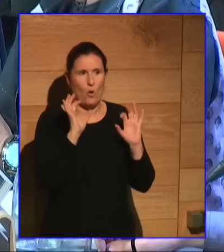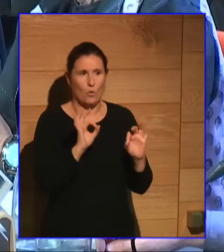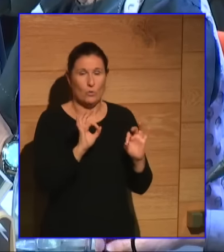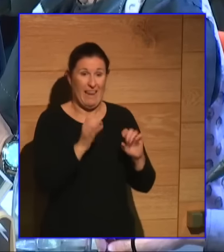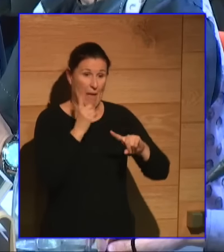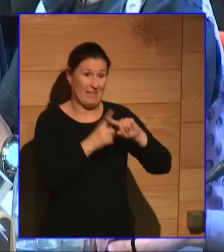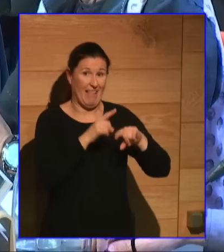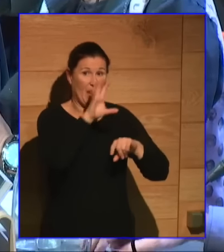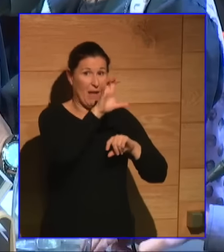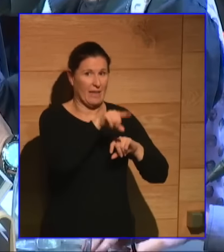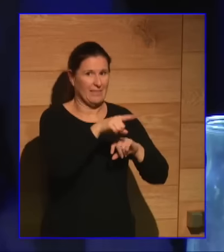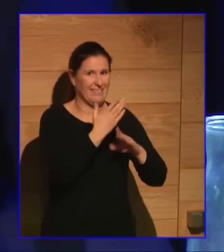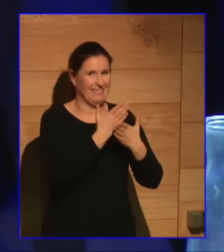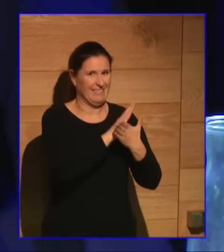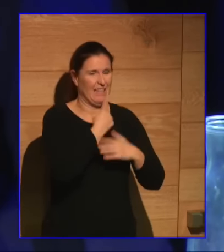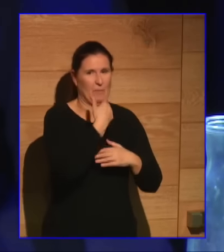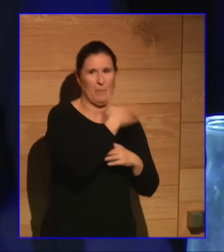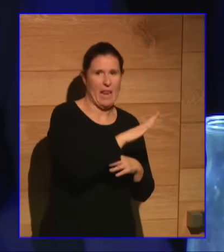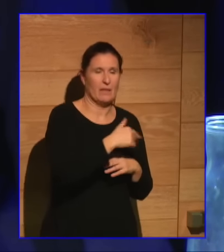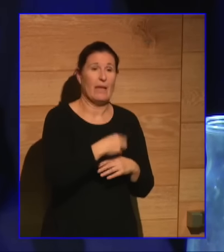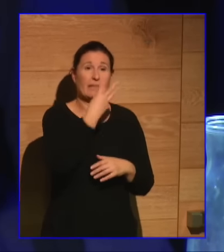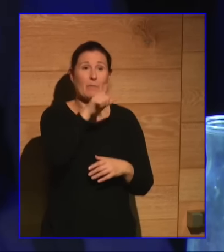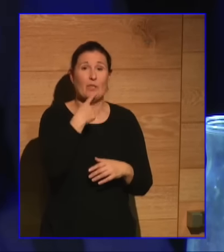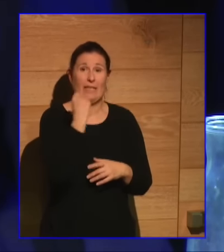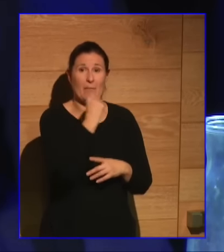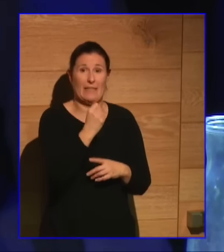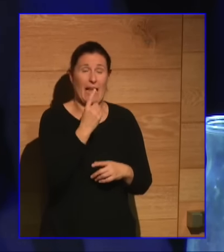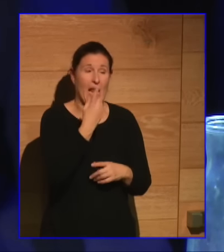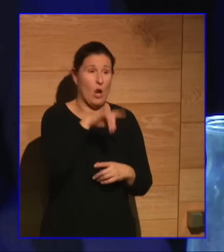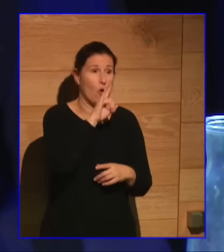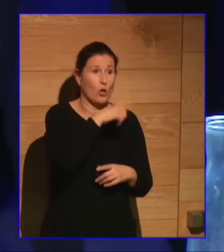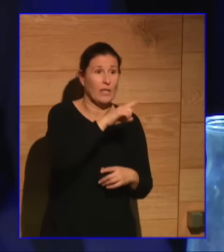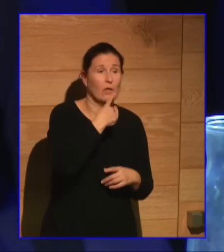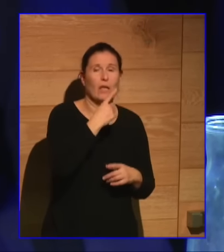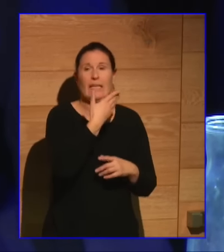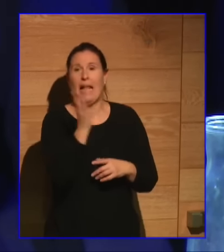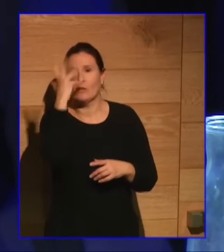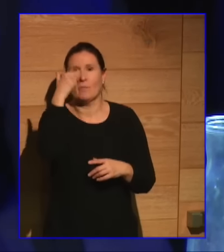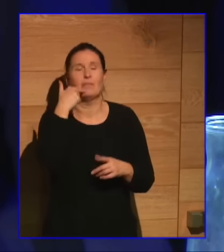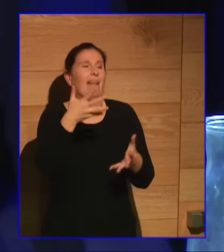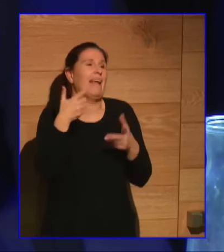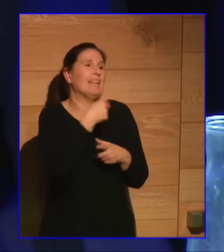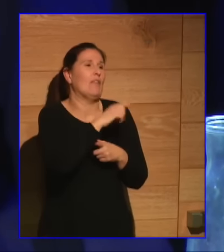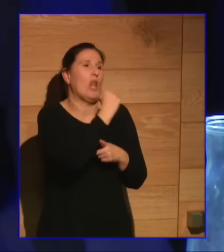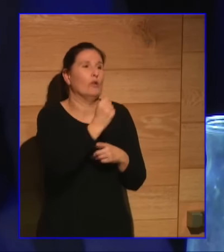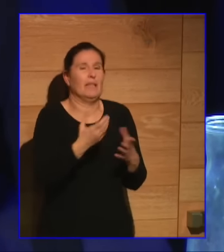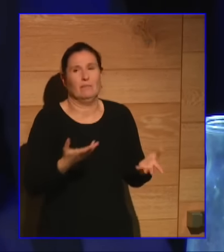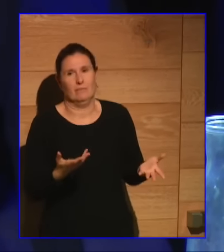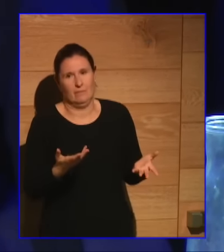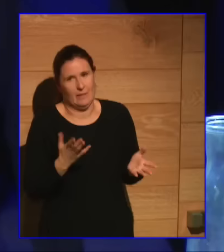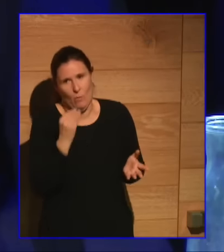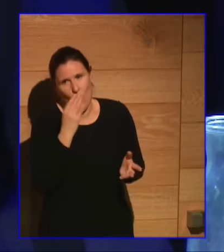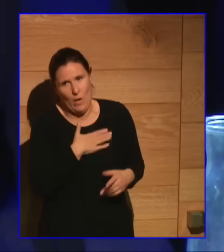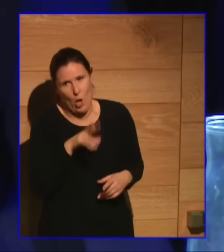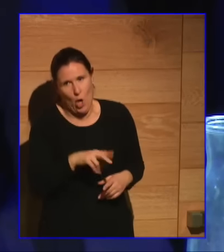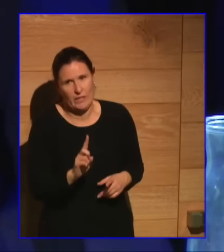país, eran muy malos. Bueno, pues o sea, ya está. Hay como tres personas que quieren matar a todos los negros y el resto de los americanos están encantados de que los maten. Quiero decir, tampoco. Bueno, pues